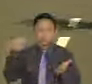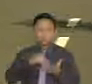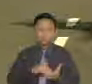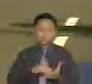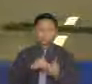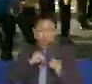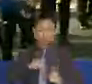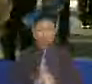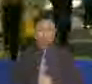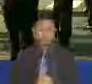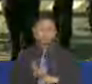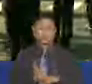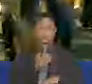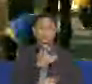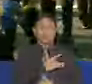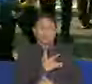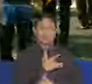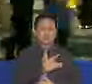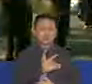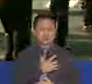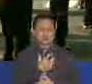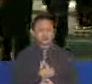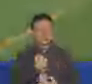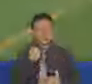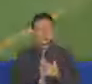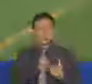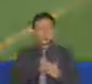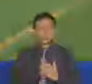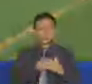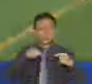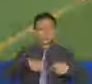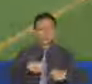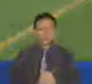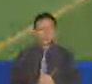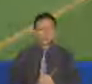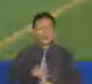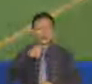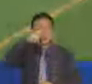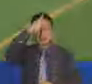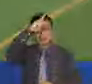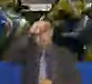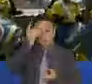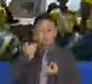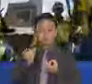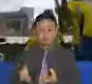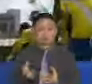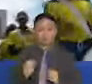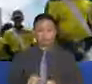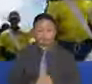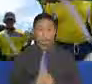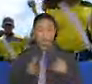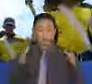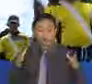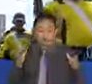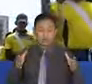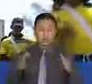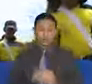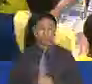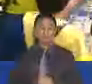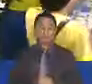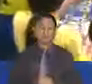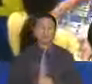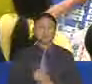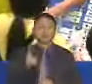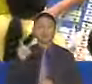debido a que ilustración en Ecuador por la derrota militar ante Perú y la pérdida de gran parte de territorio el país